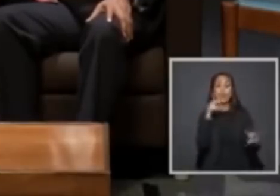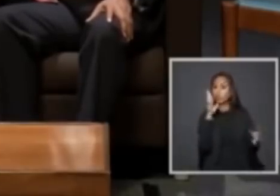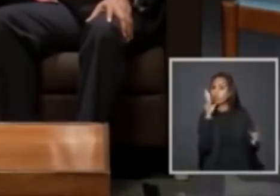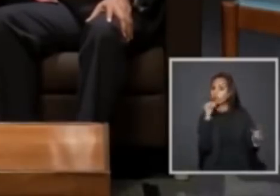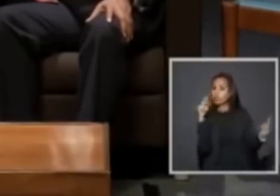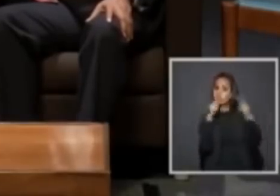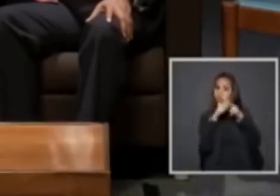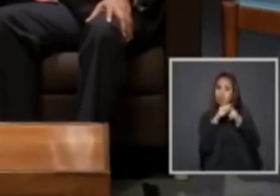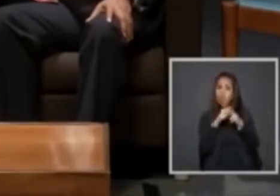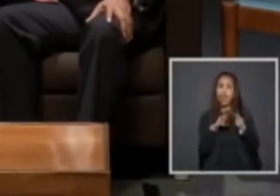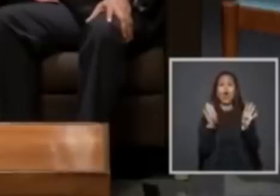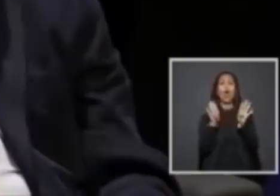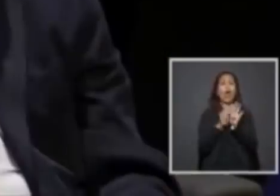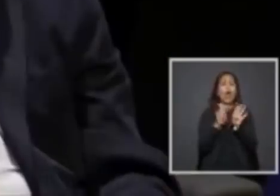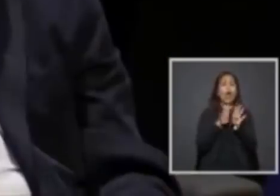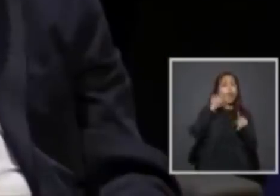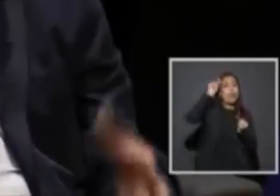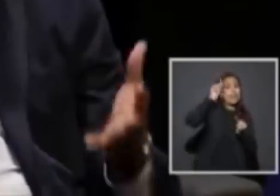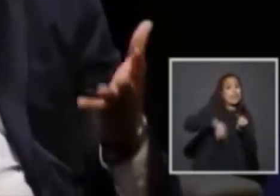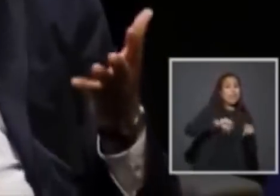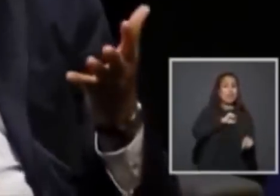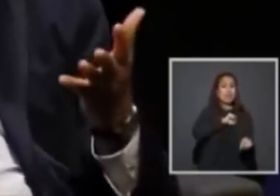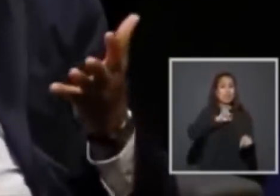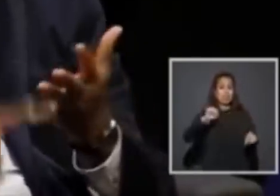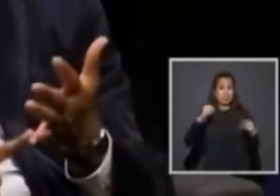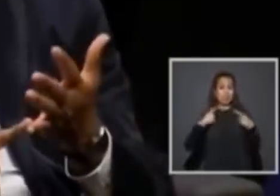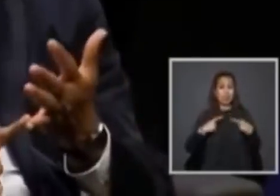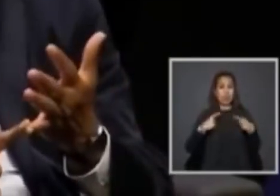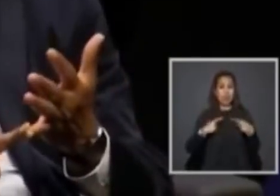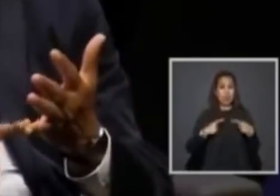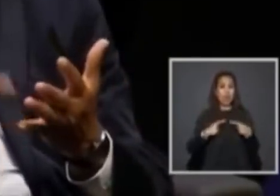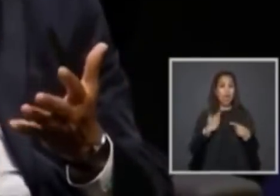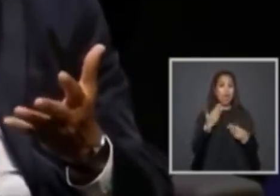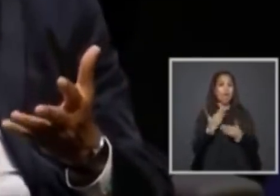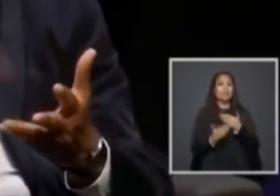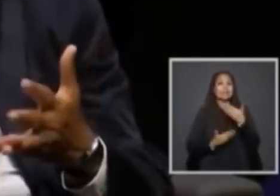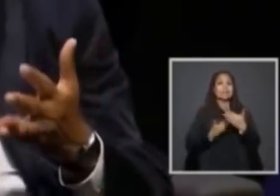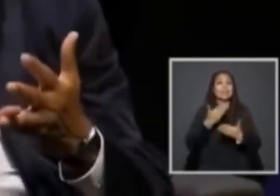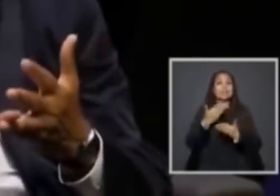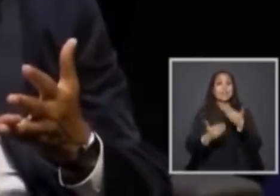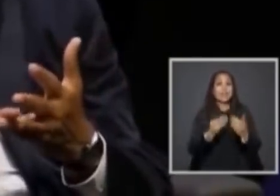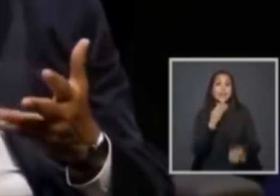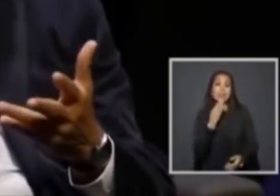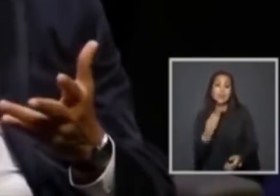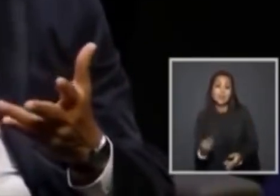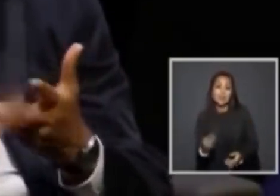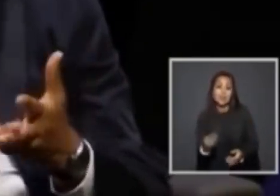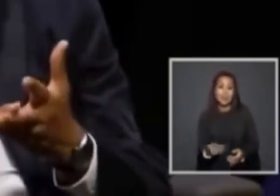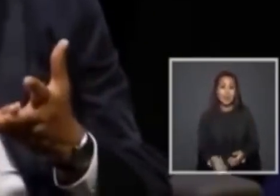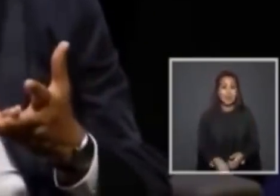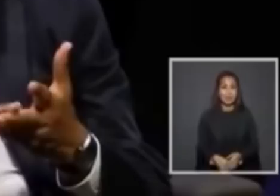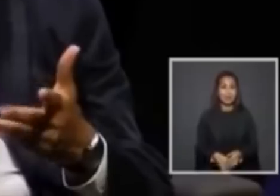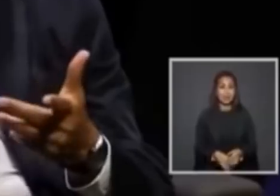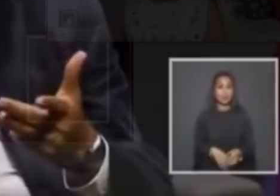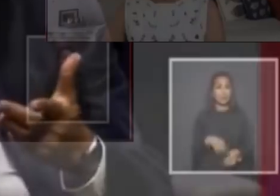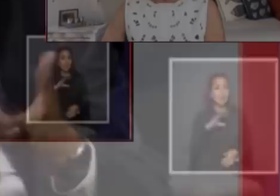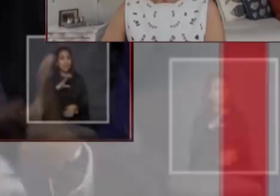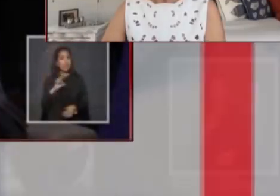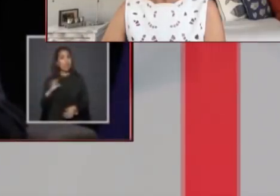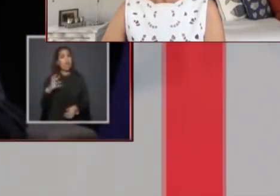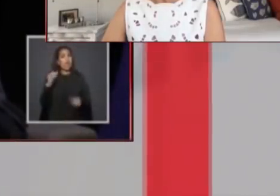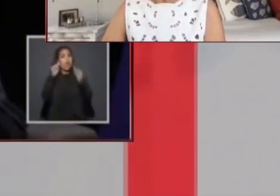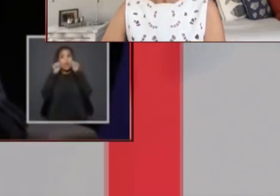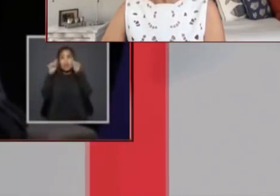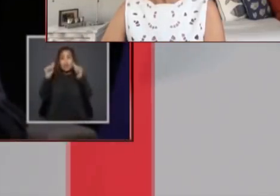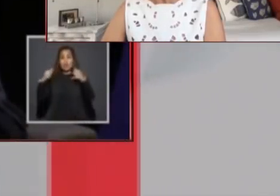pronto en el TEC. Por ejemplo, cuando se le preguntó sobre el matrimonio igualitario, dijo libertad,